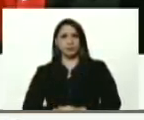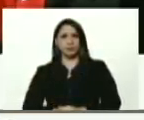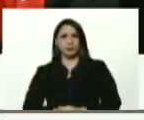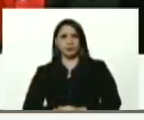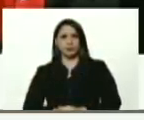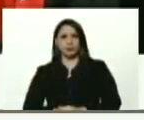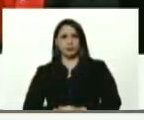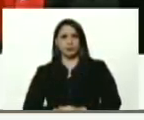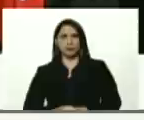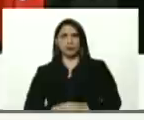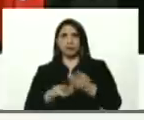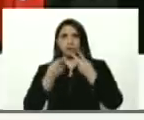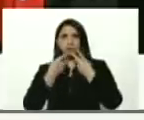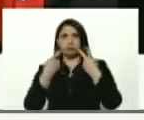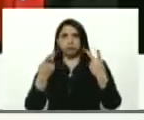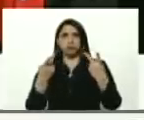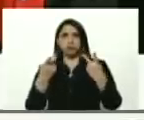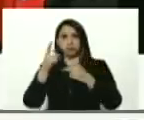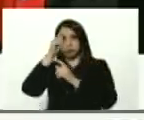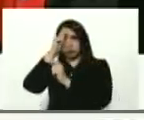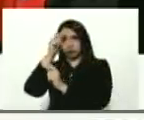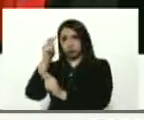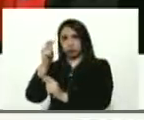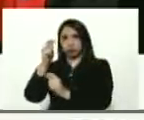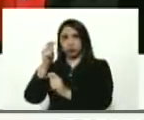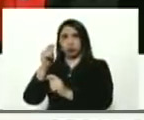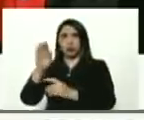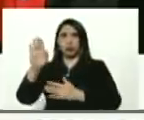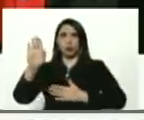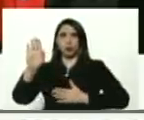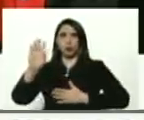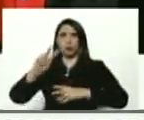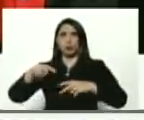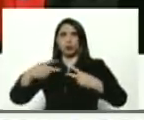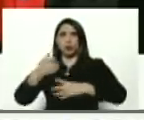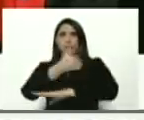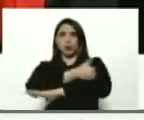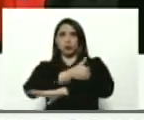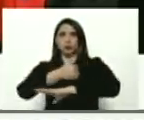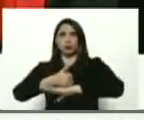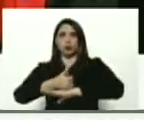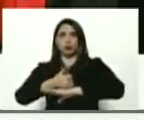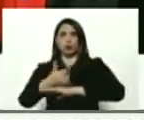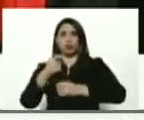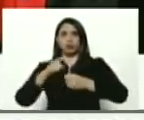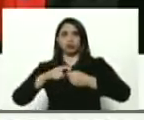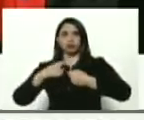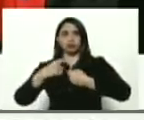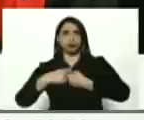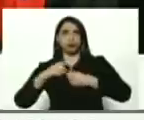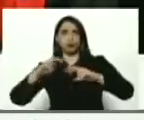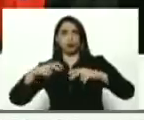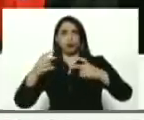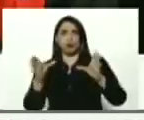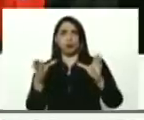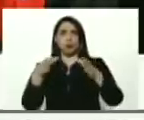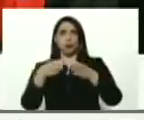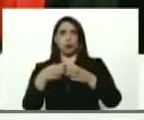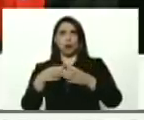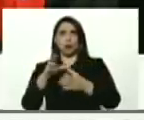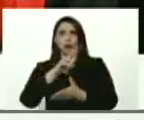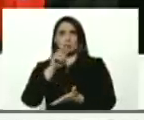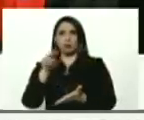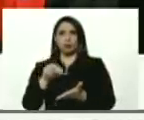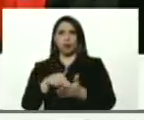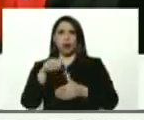Procedo a la designación y juramentación de las autoridades que integran un nuevo cuerpo nacional